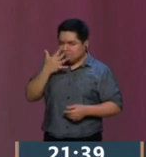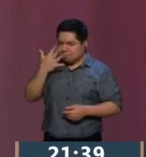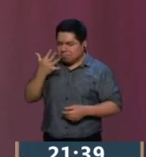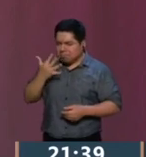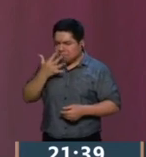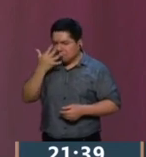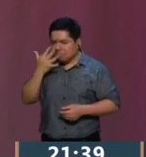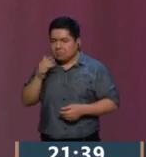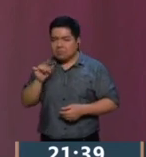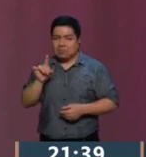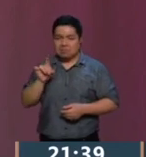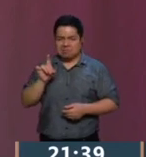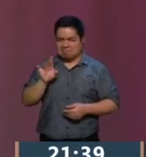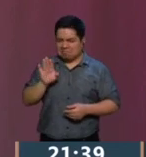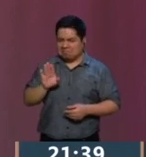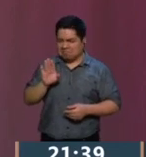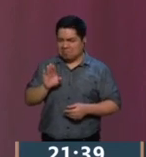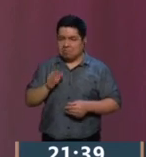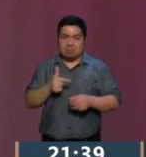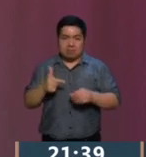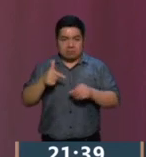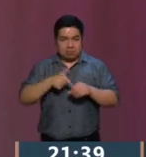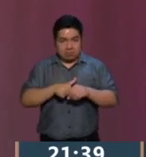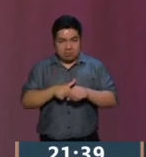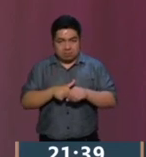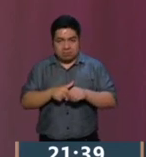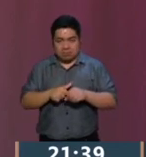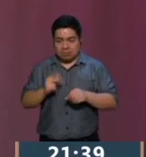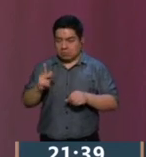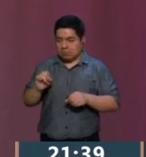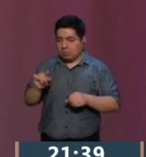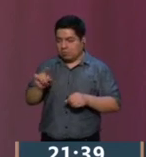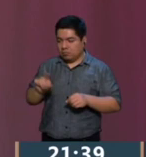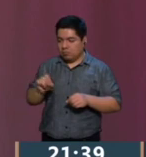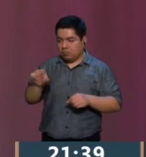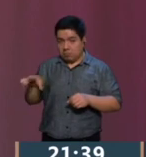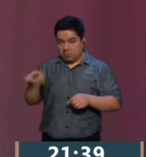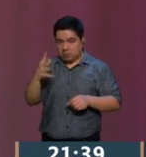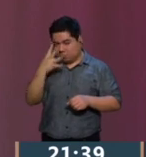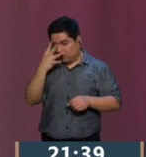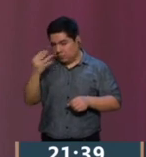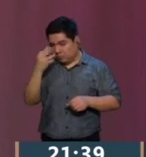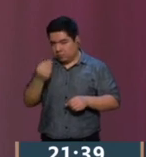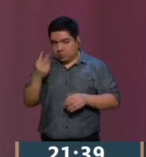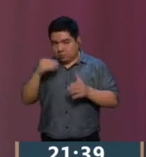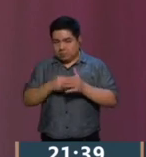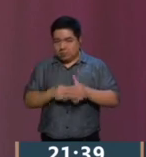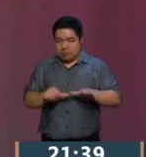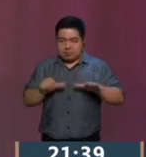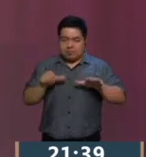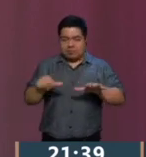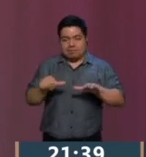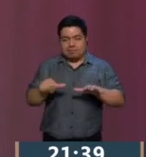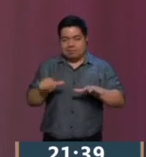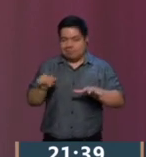olor similar al de los hidrocarburos en un pozo de Coyoacán. Entonces no es la primera vez que ocurre en la Ciudad de México. También